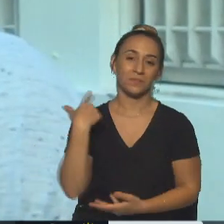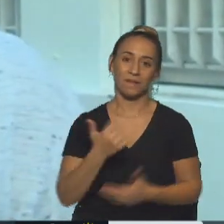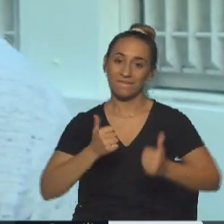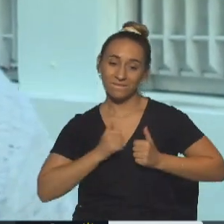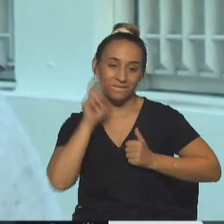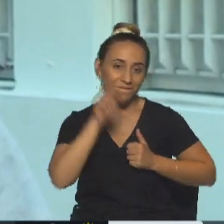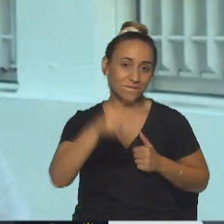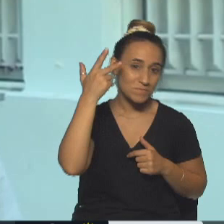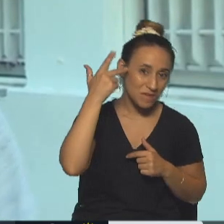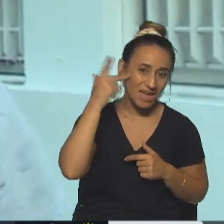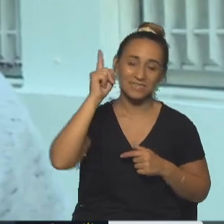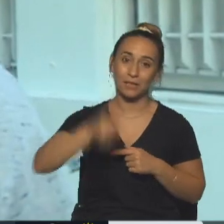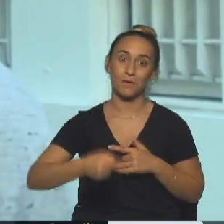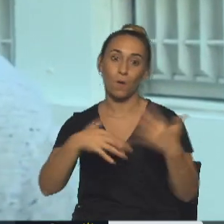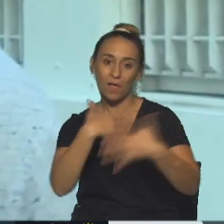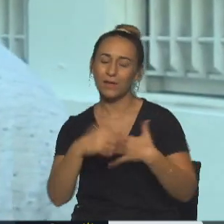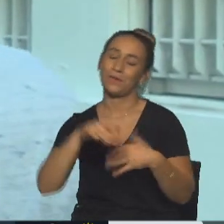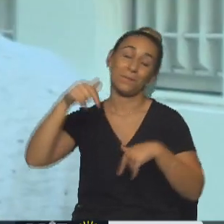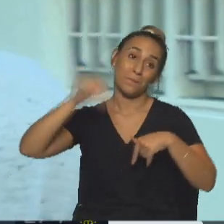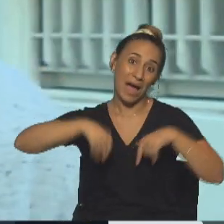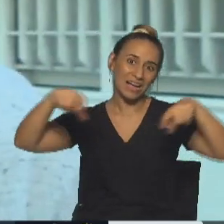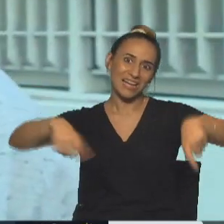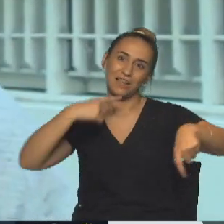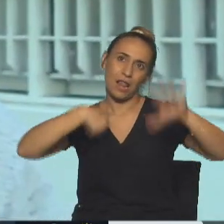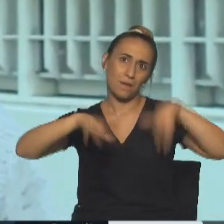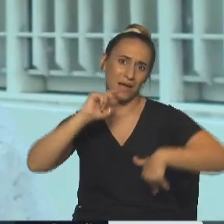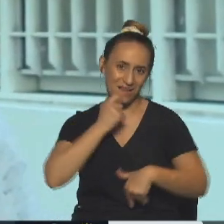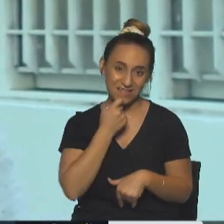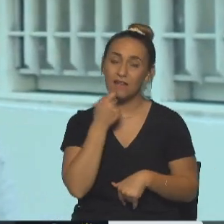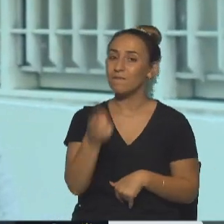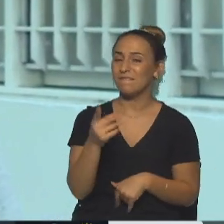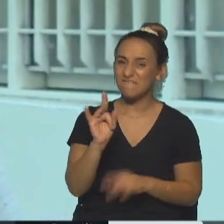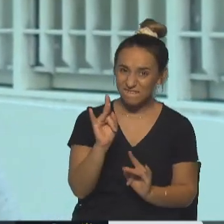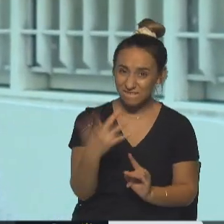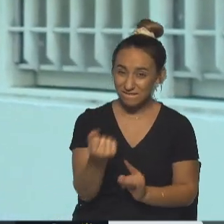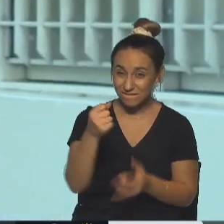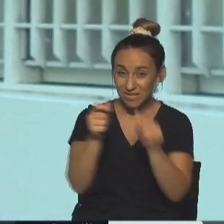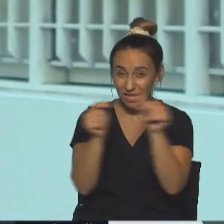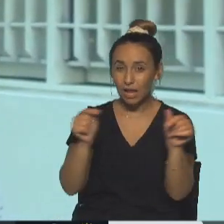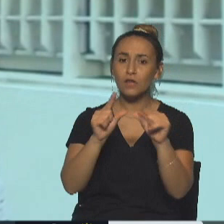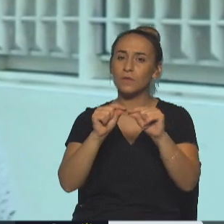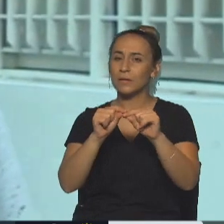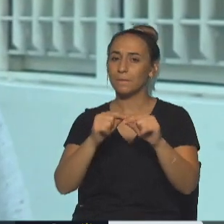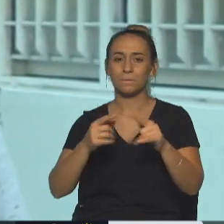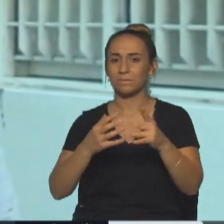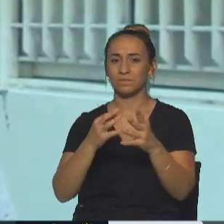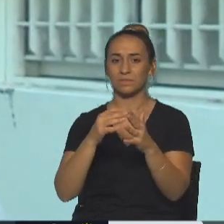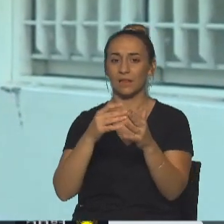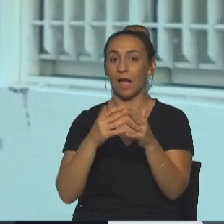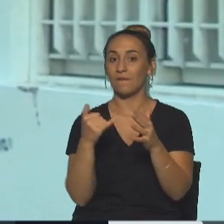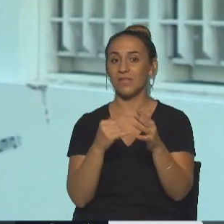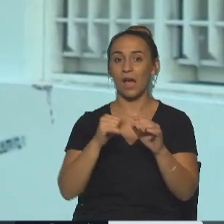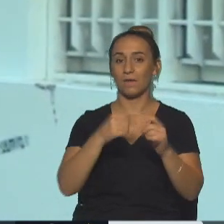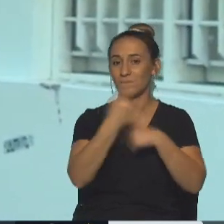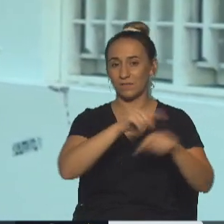Sí, aparte la cancha de River, que es la más linda. Ah, sí. Escuchame, ¿te costó mucho sacar la entrada? ¿Qué número tenías en la fila? Tenía un par de sesiones abiertas, en